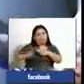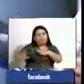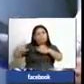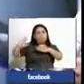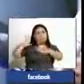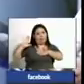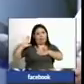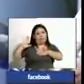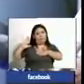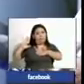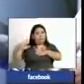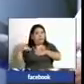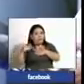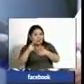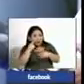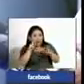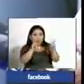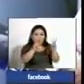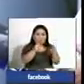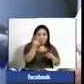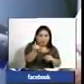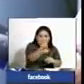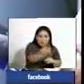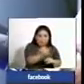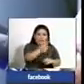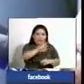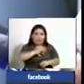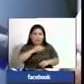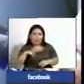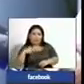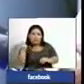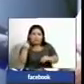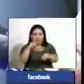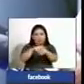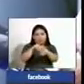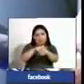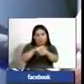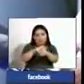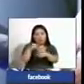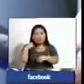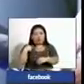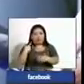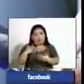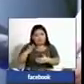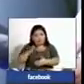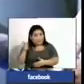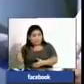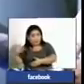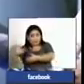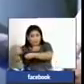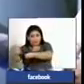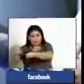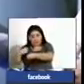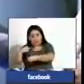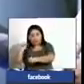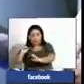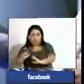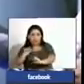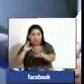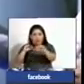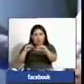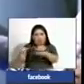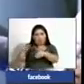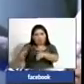vamos a hablar con la banca y yo nomás voy a la oficina. Tengo comunicación directa ya con